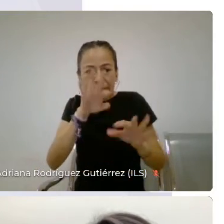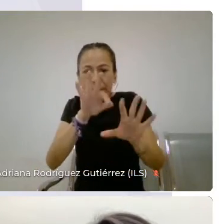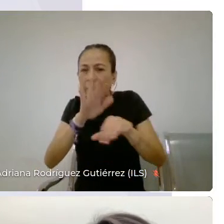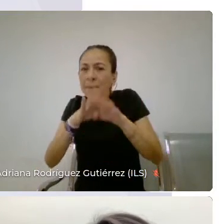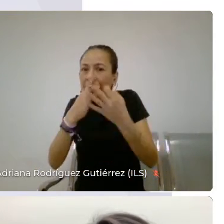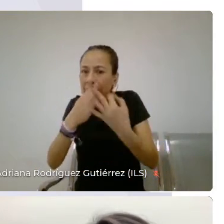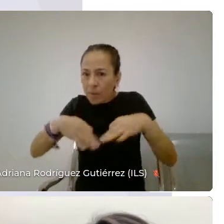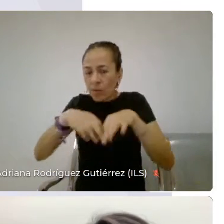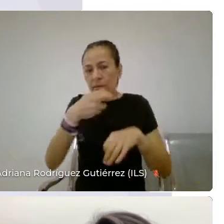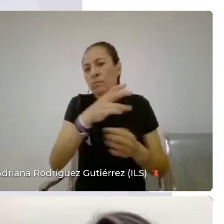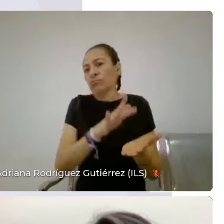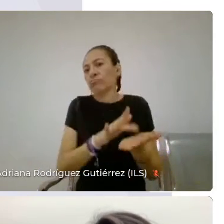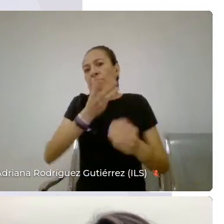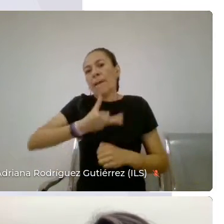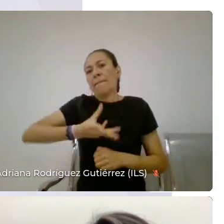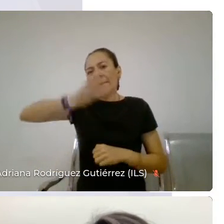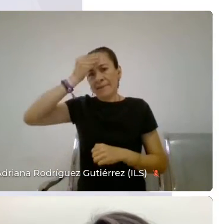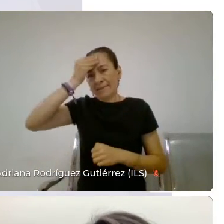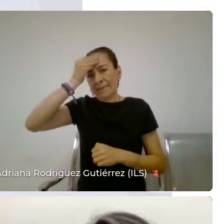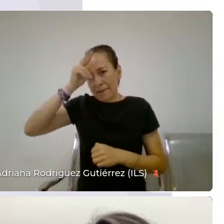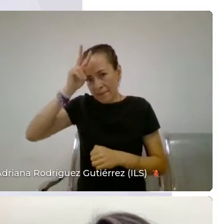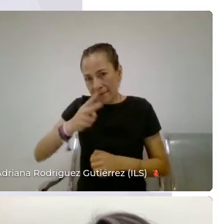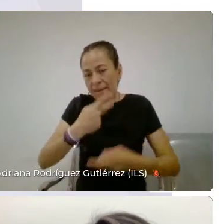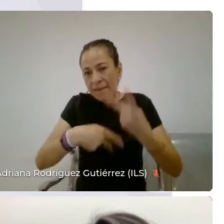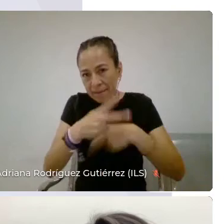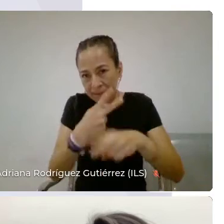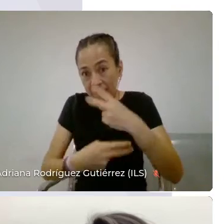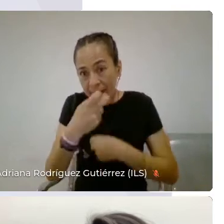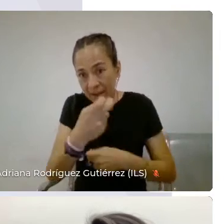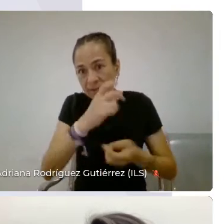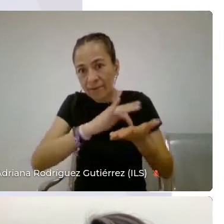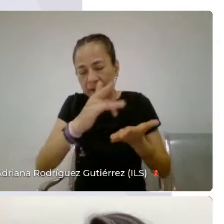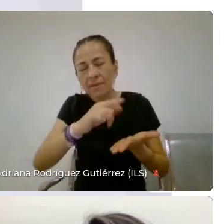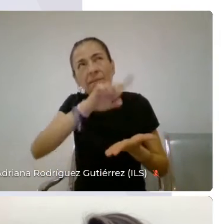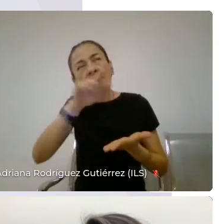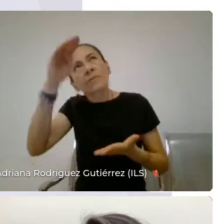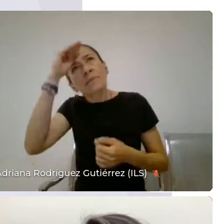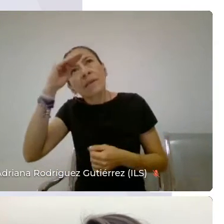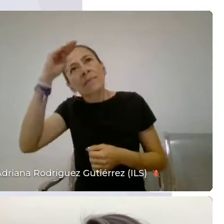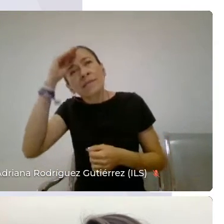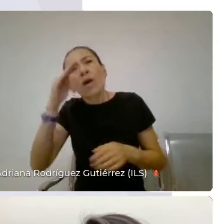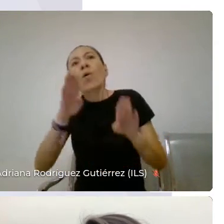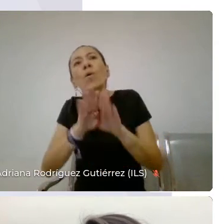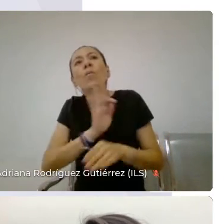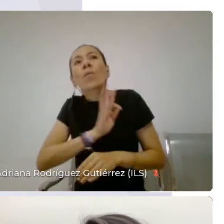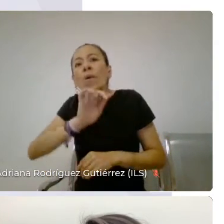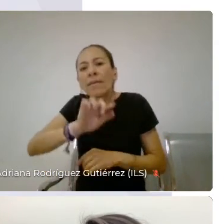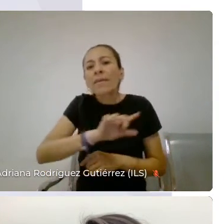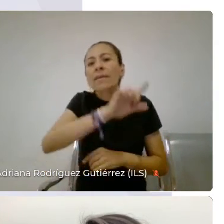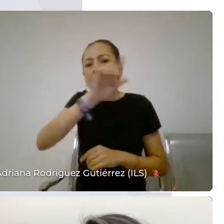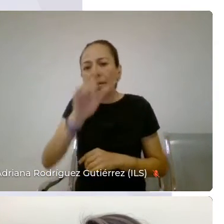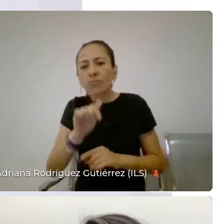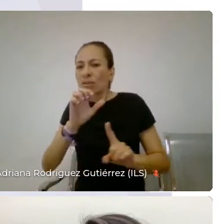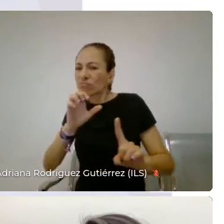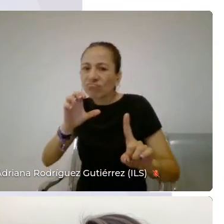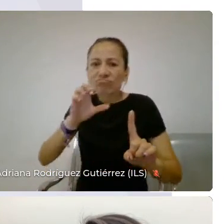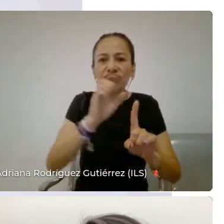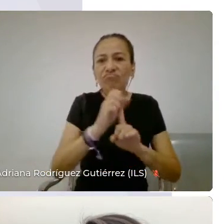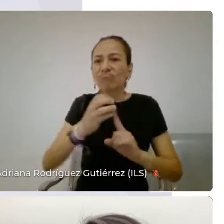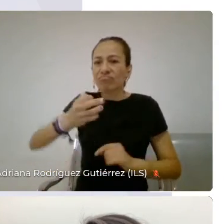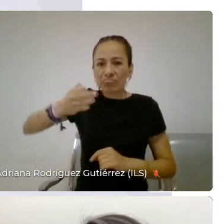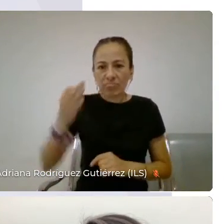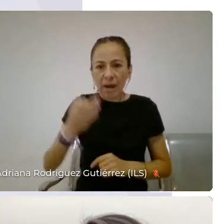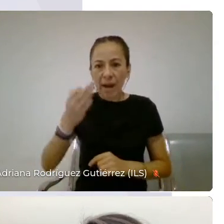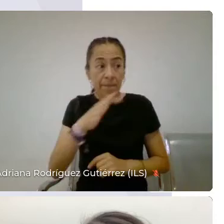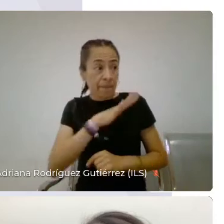agenda al 2030 como con muchas ansias de ver cómo se materializa y cómo le podemos dar seguimiento, sobre todo en manos de cada uno de los habitantes. Todos los habitantes